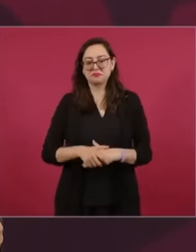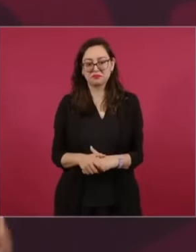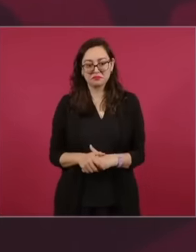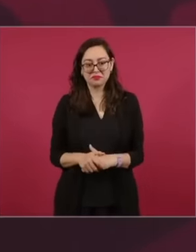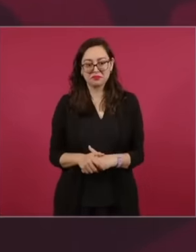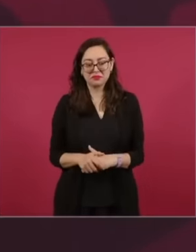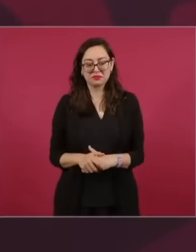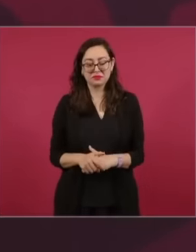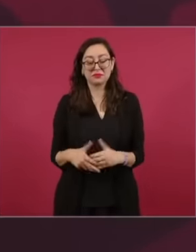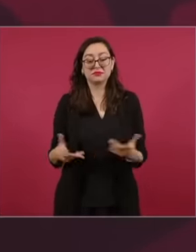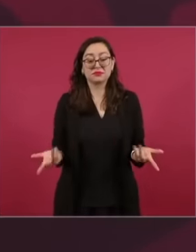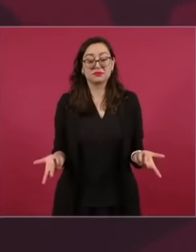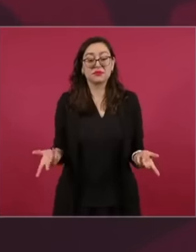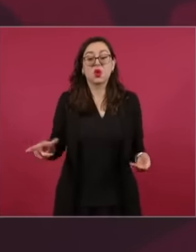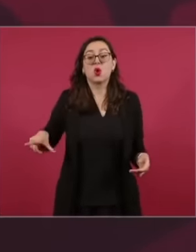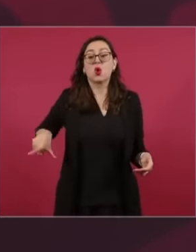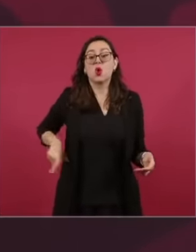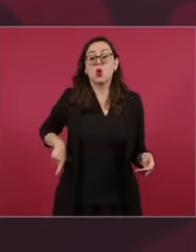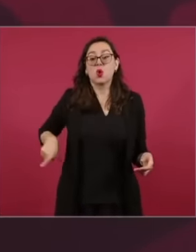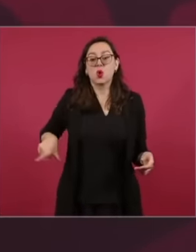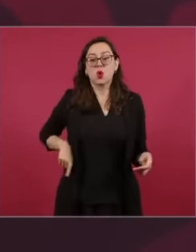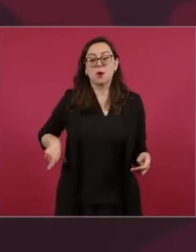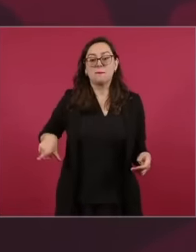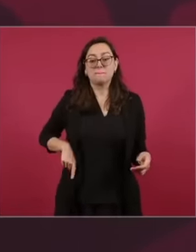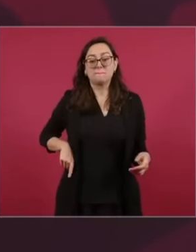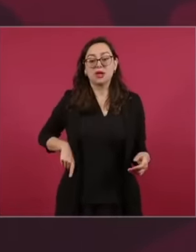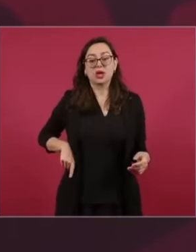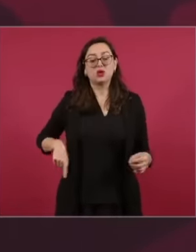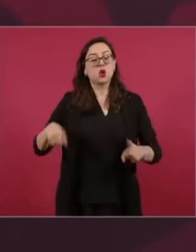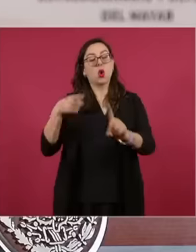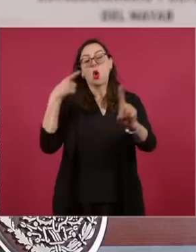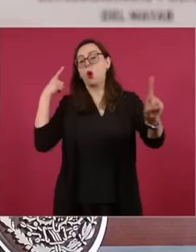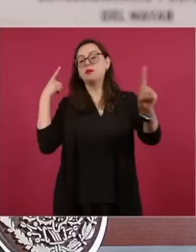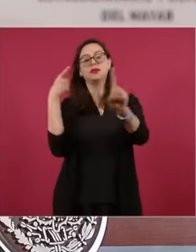¿Cuál es el fin último